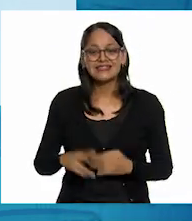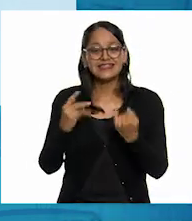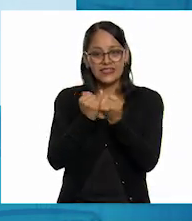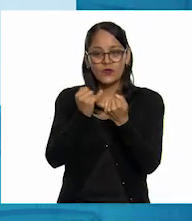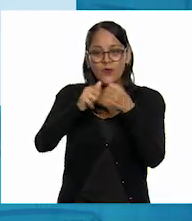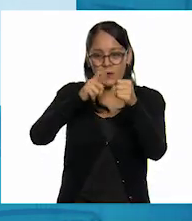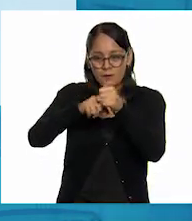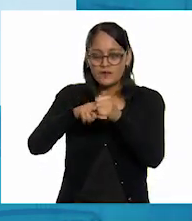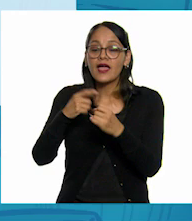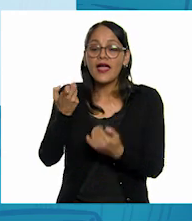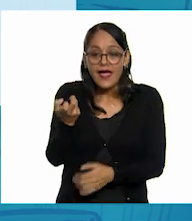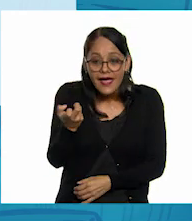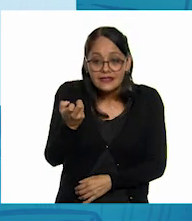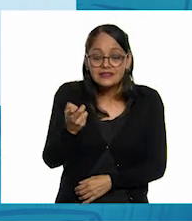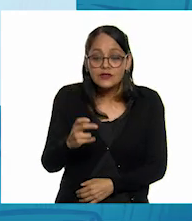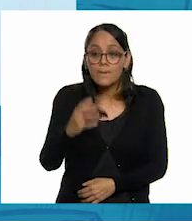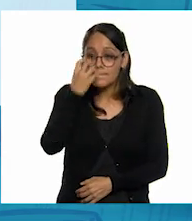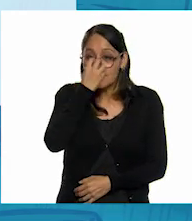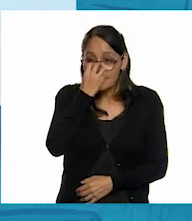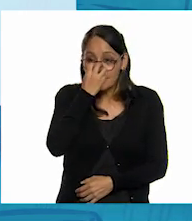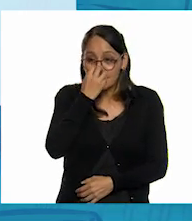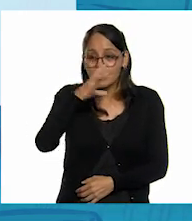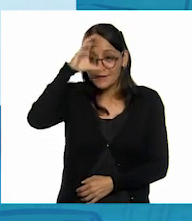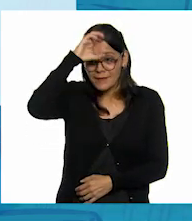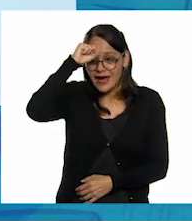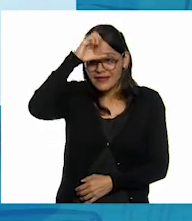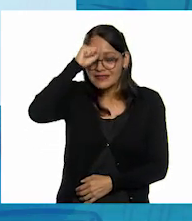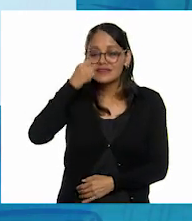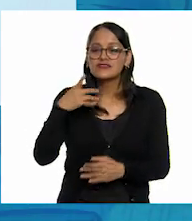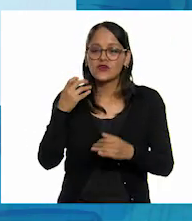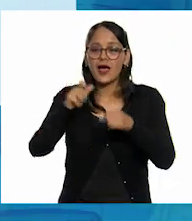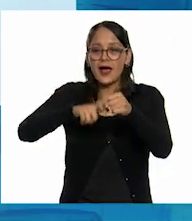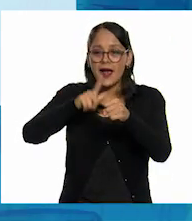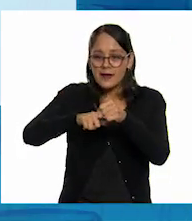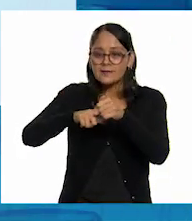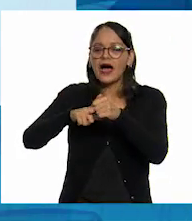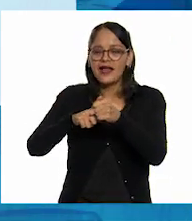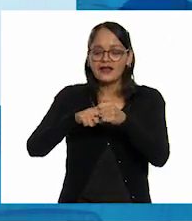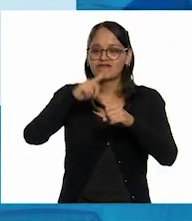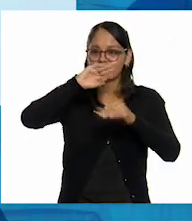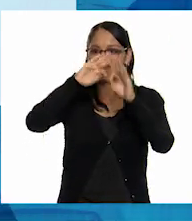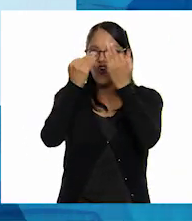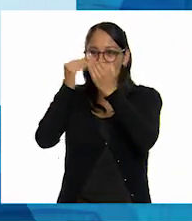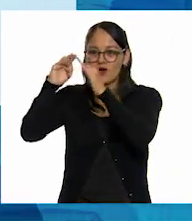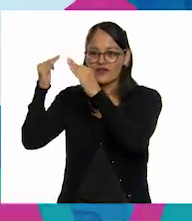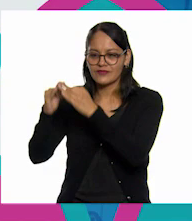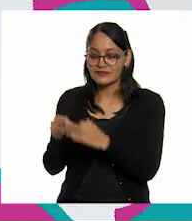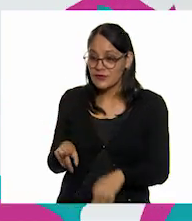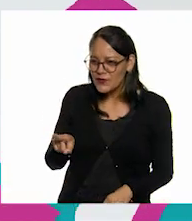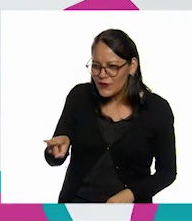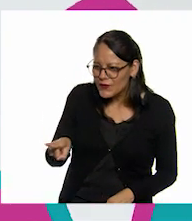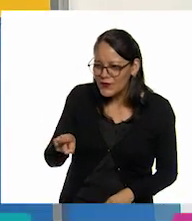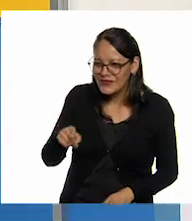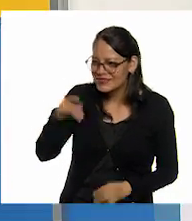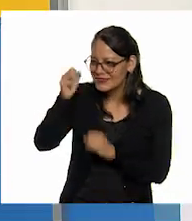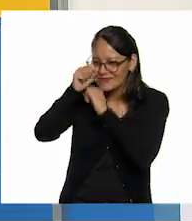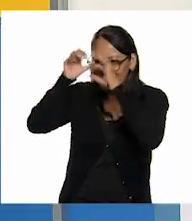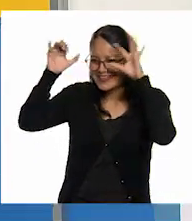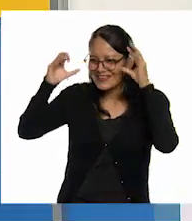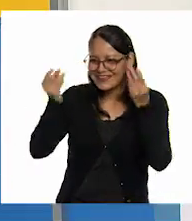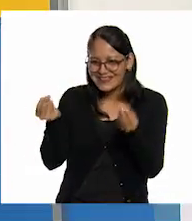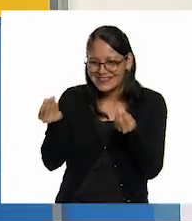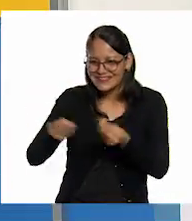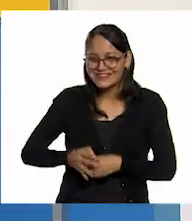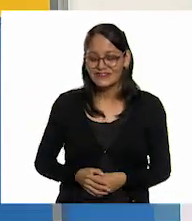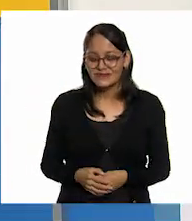los dioses de ese mundo de globos de animales. Ay, Raulito, Wow. qué gran imaginación tienes.